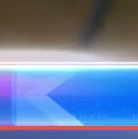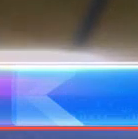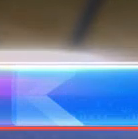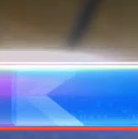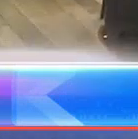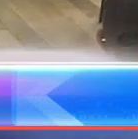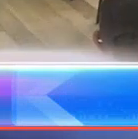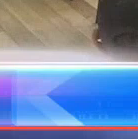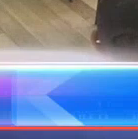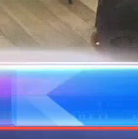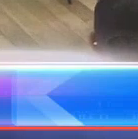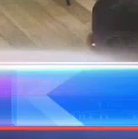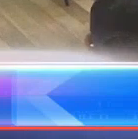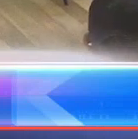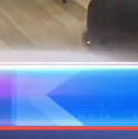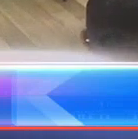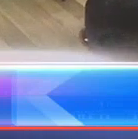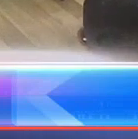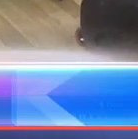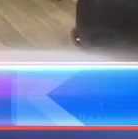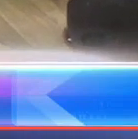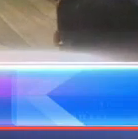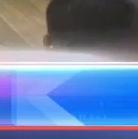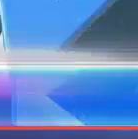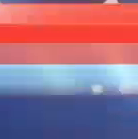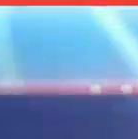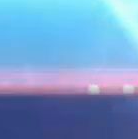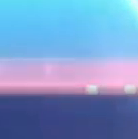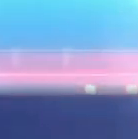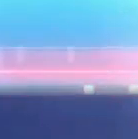los 3 años con la dosis de Sinovac.